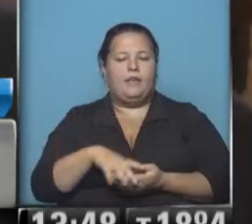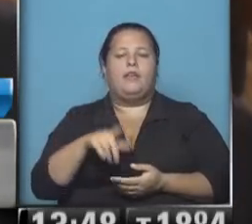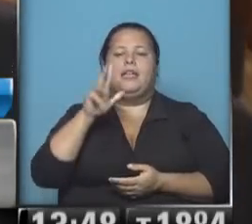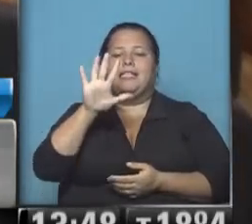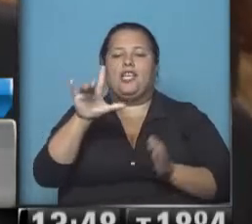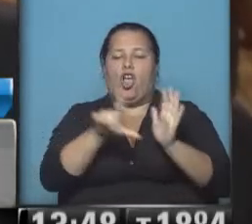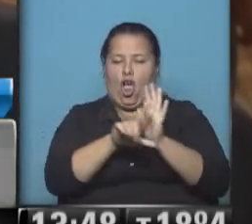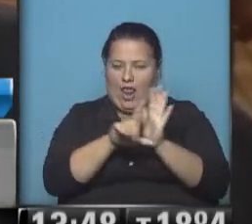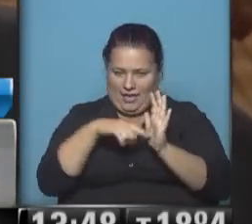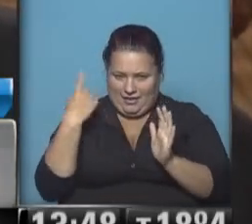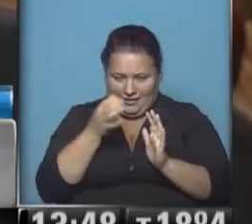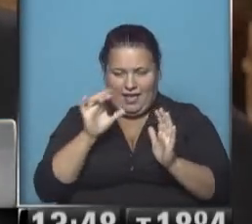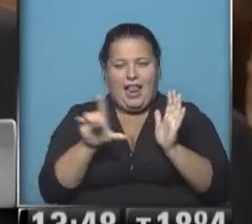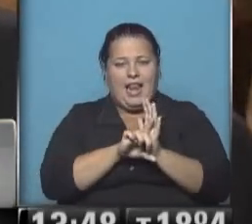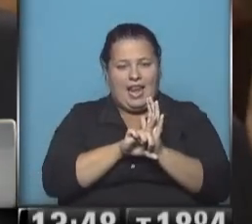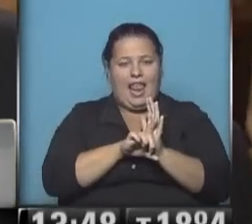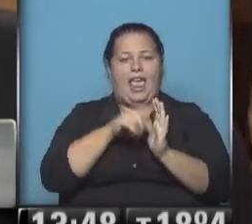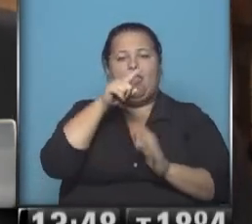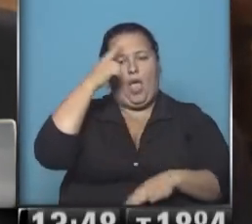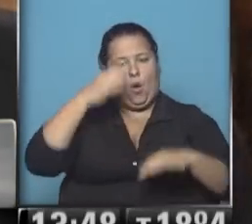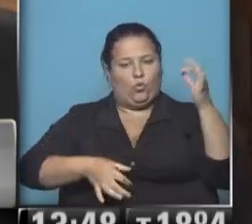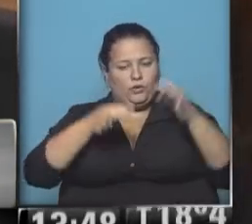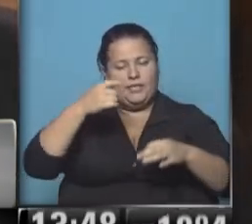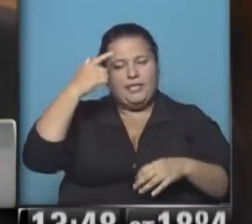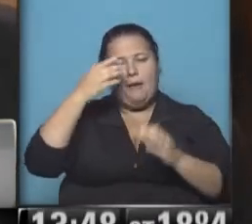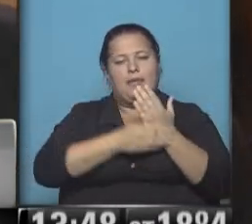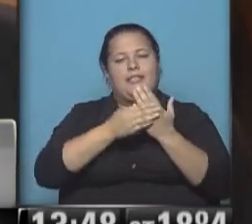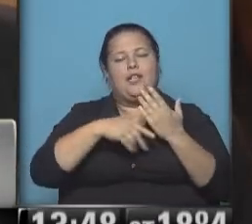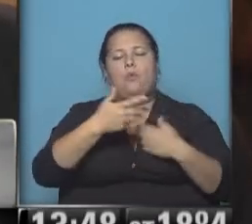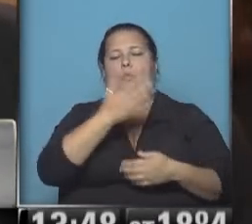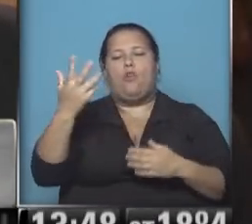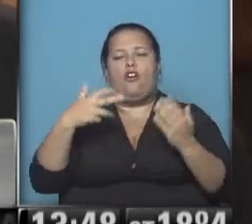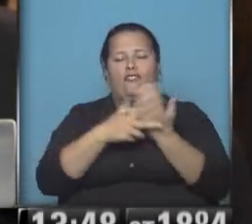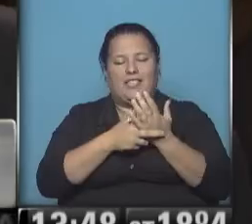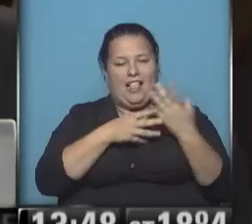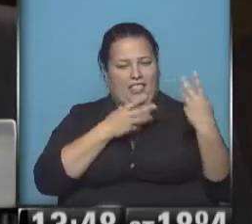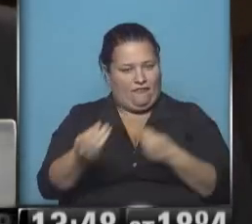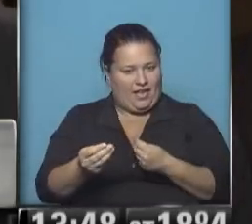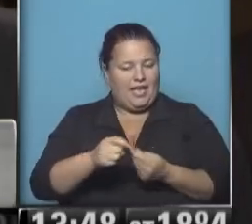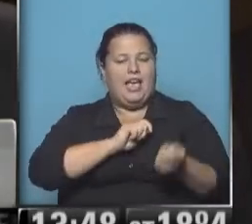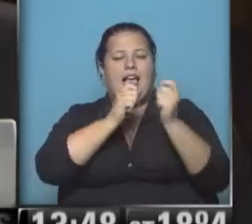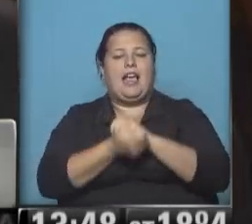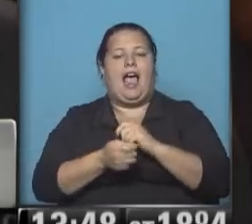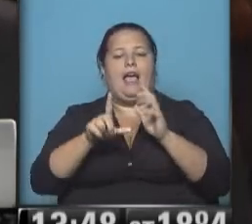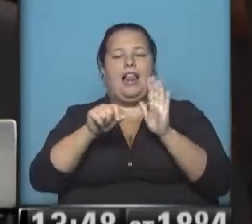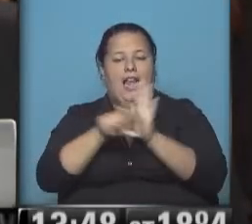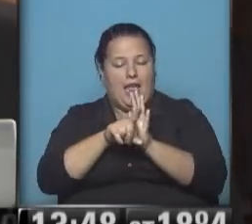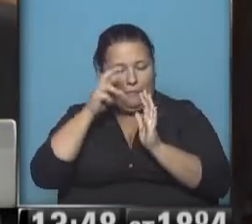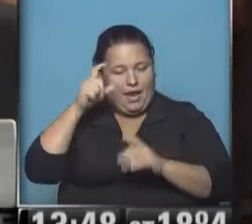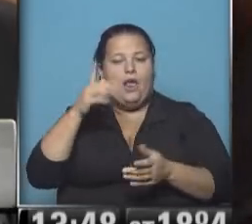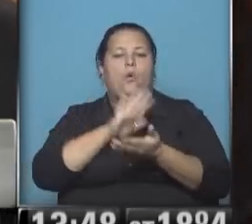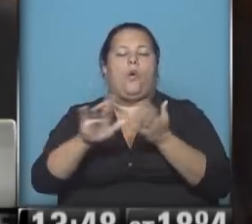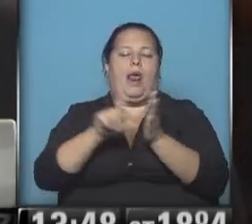leyes están las Leyes orgánicas de la Justicia del Ministerio Público fiscal y de la defensa una reforma del Código Penal y la propia ley